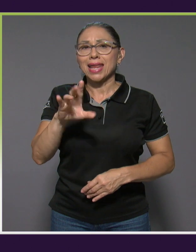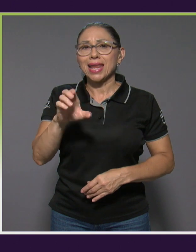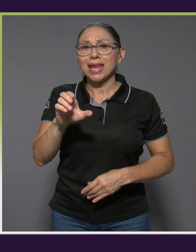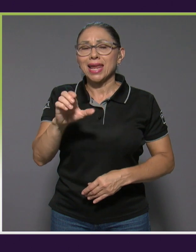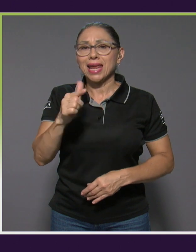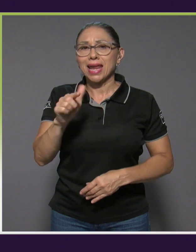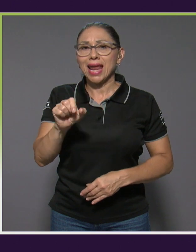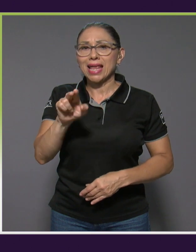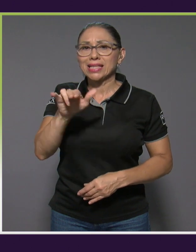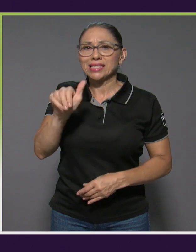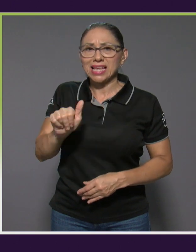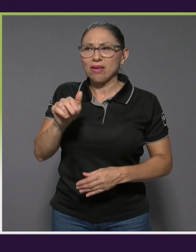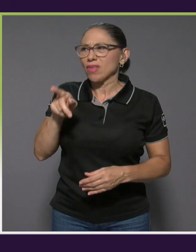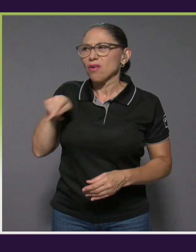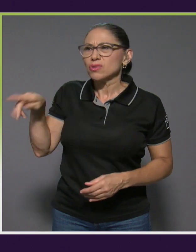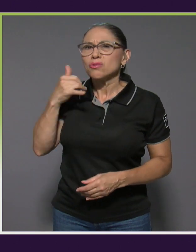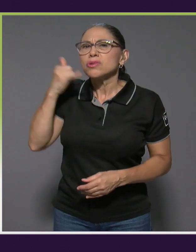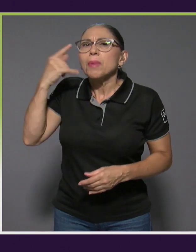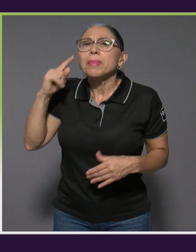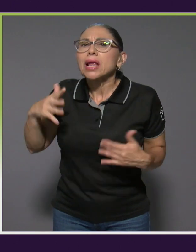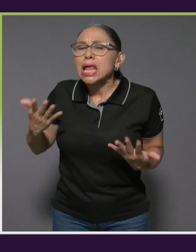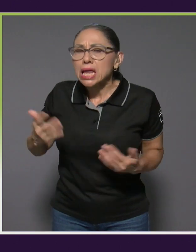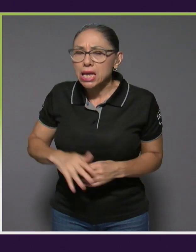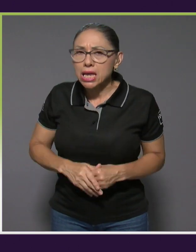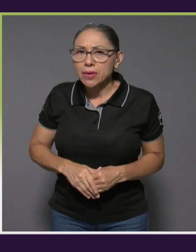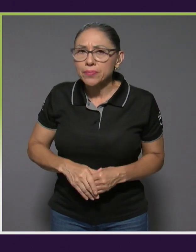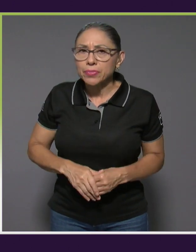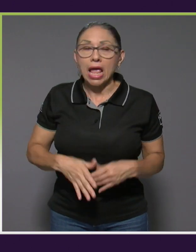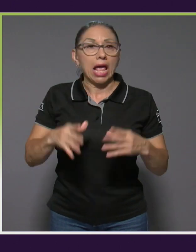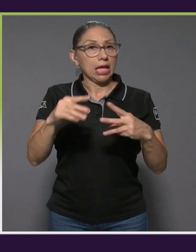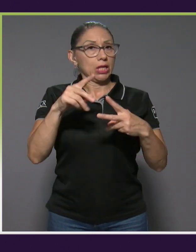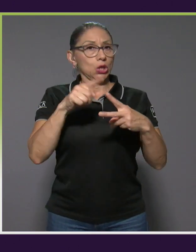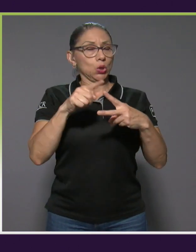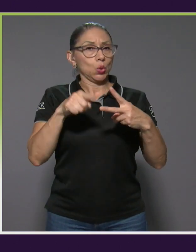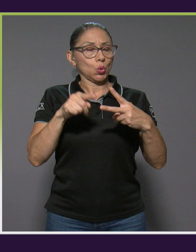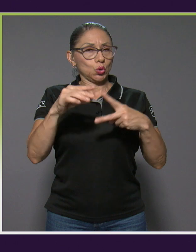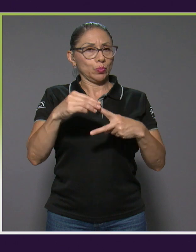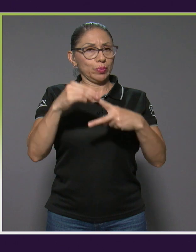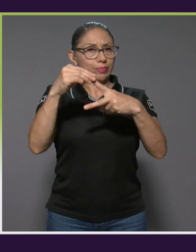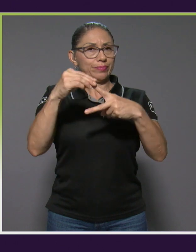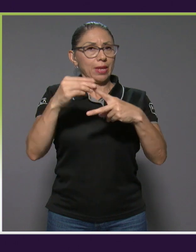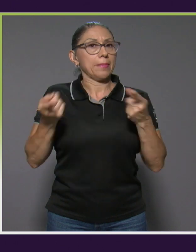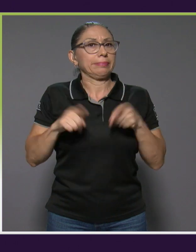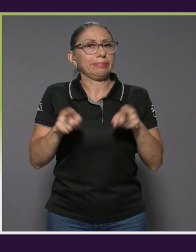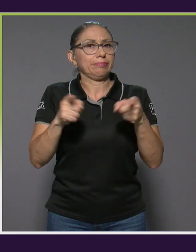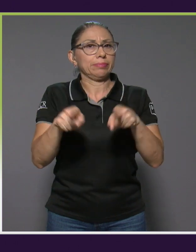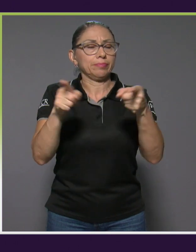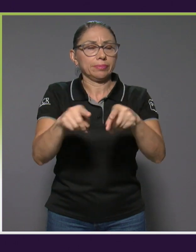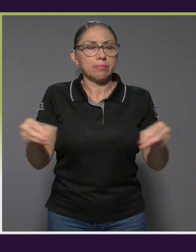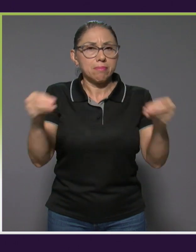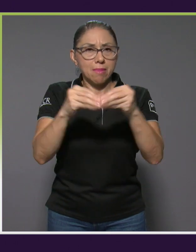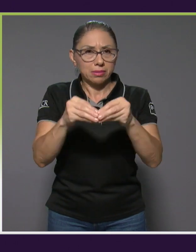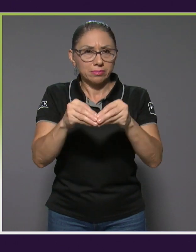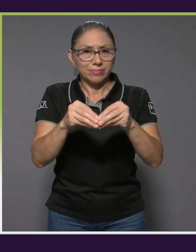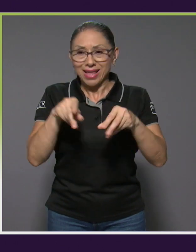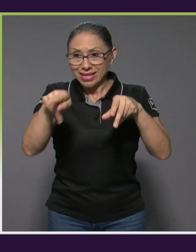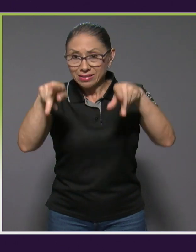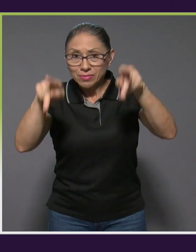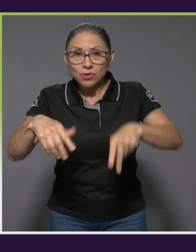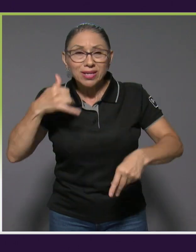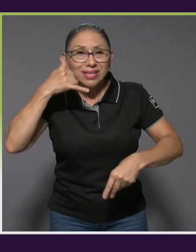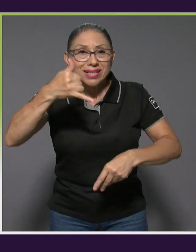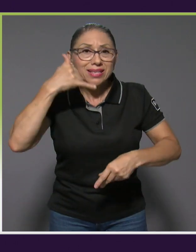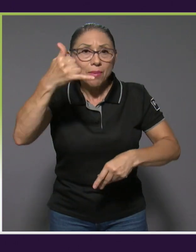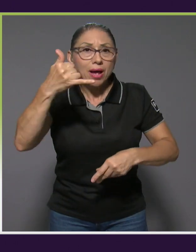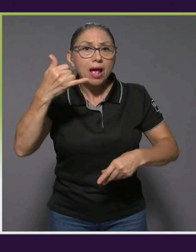a reportarles a ustedes a la línea? Usualmente hay dos en particular que son los más frecuentes y que son personas que se quedan